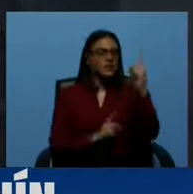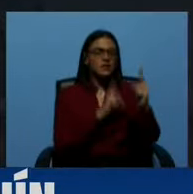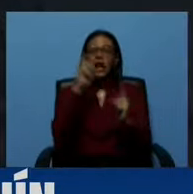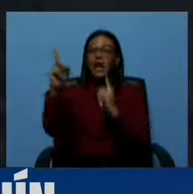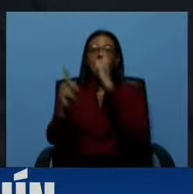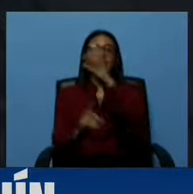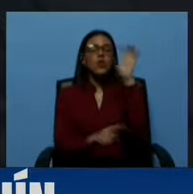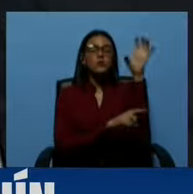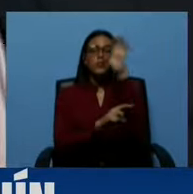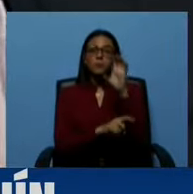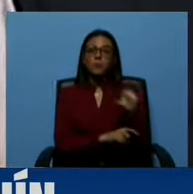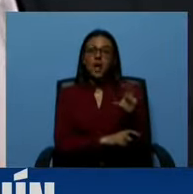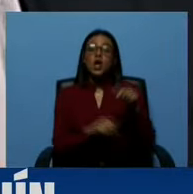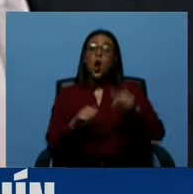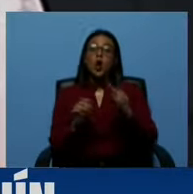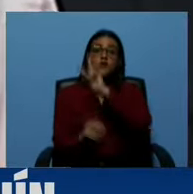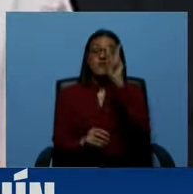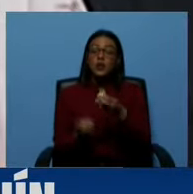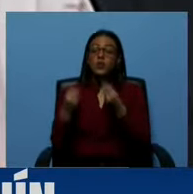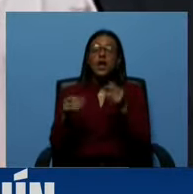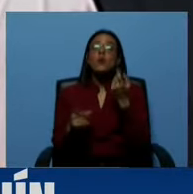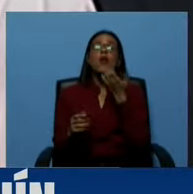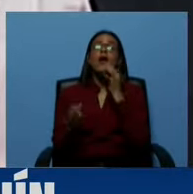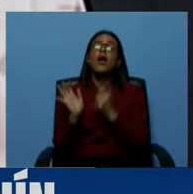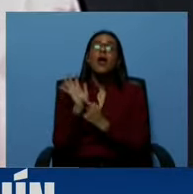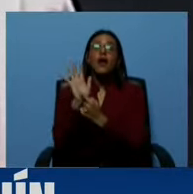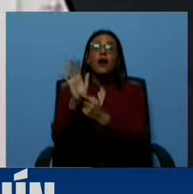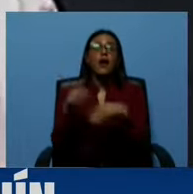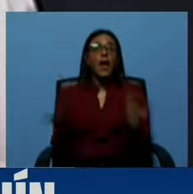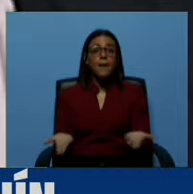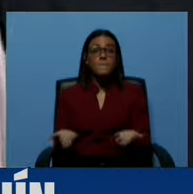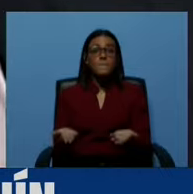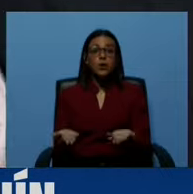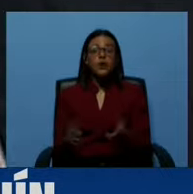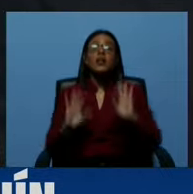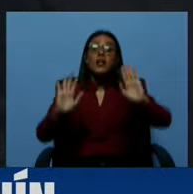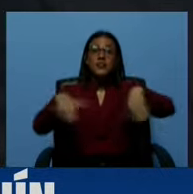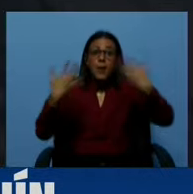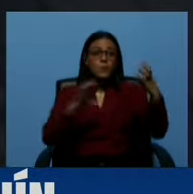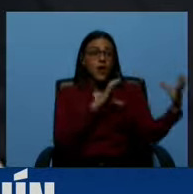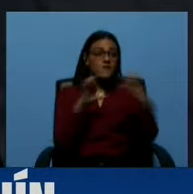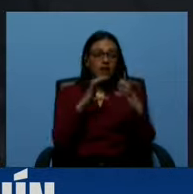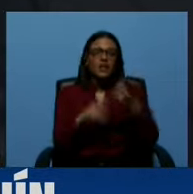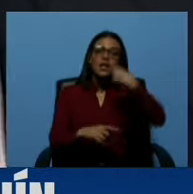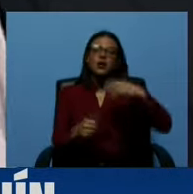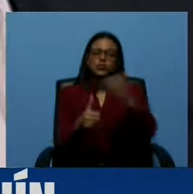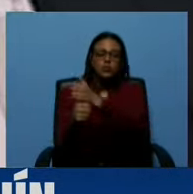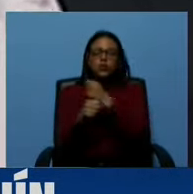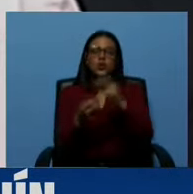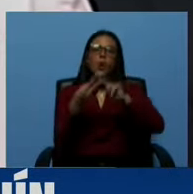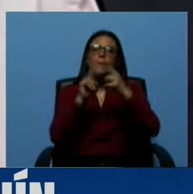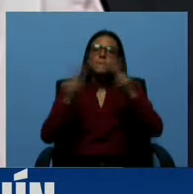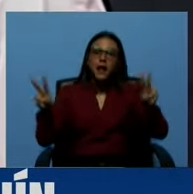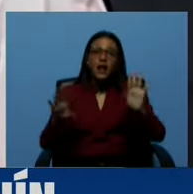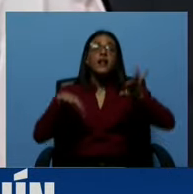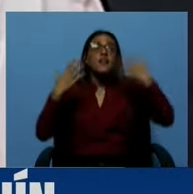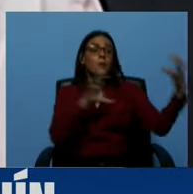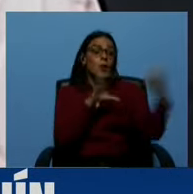Venezuela está también dando ejemplos, como lo dimos en Junín. Después de la batalla de Junín, la paz. Después de Ayacucho, la